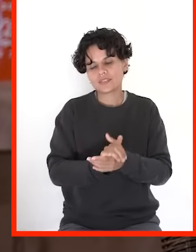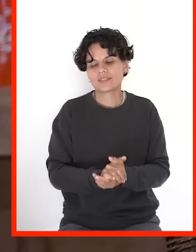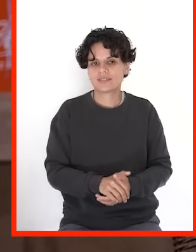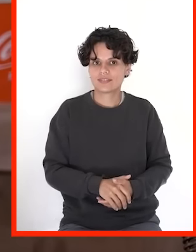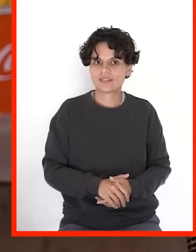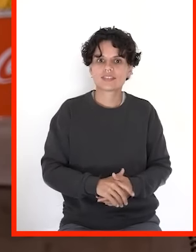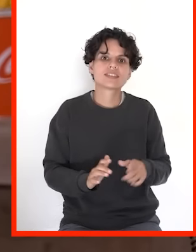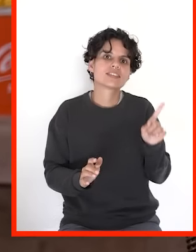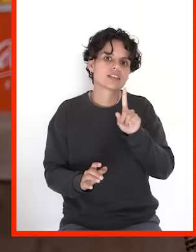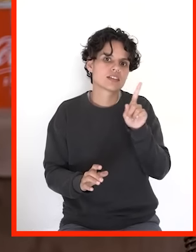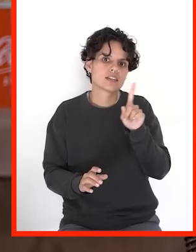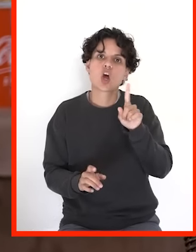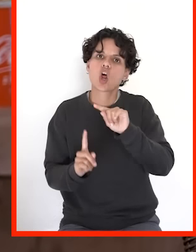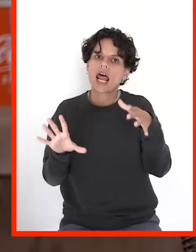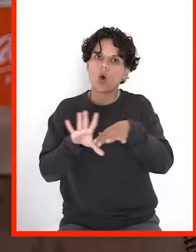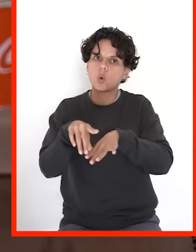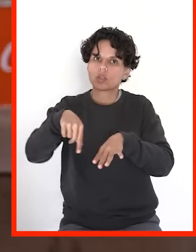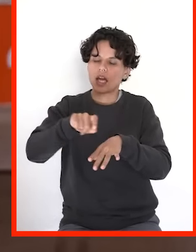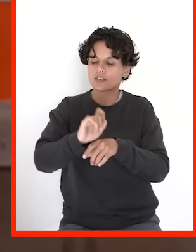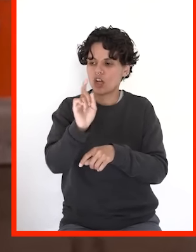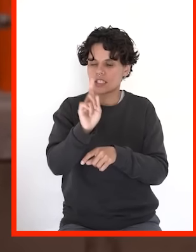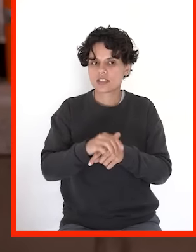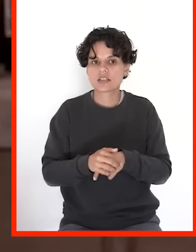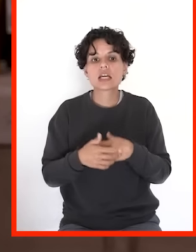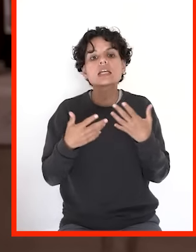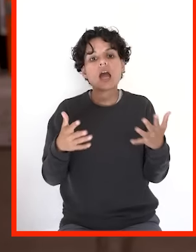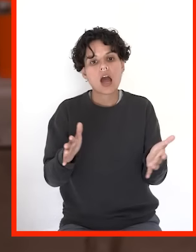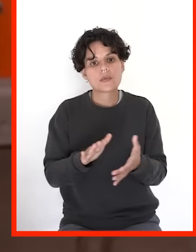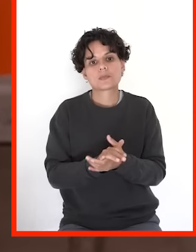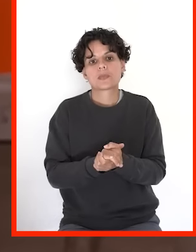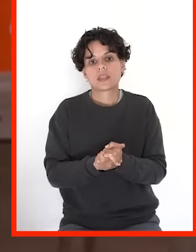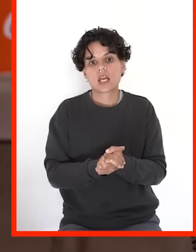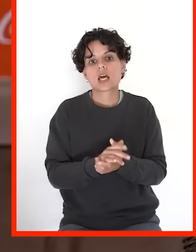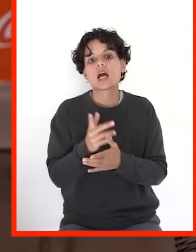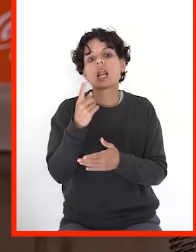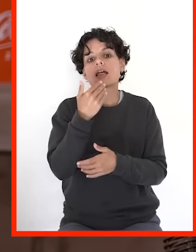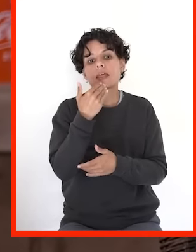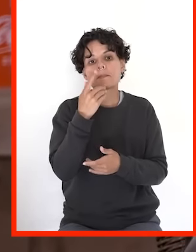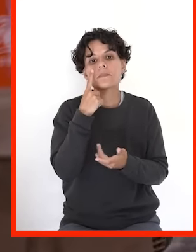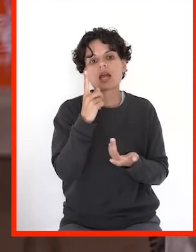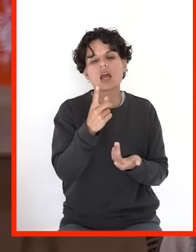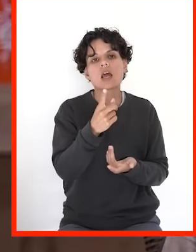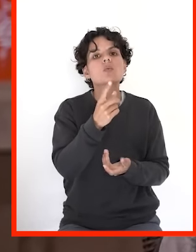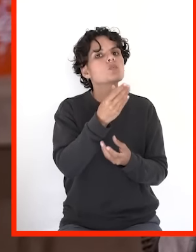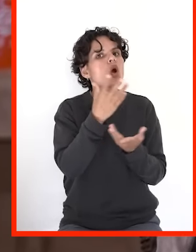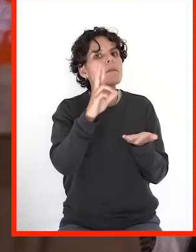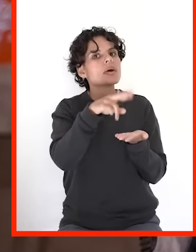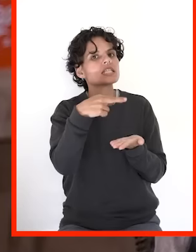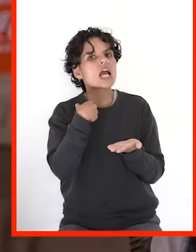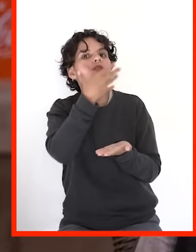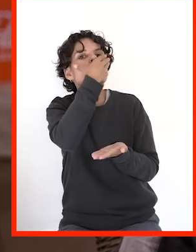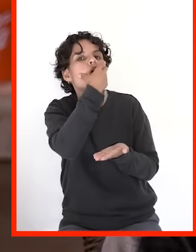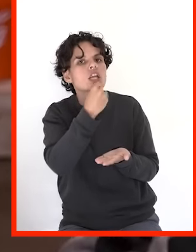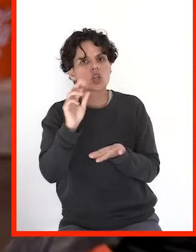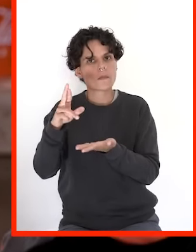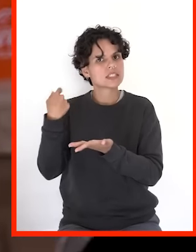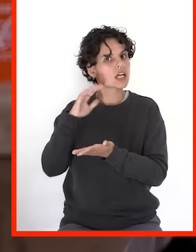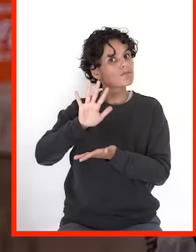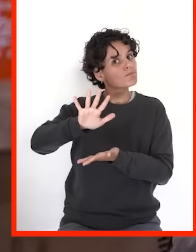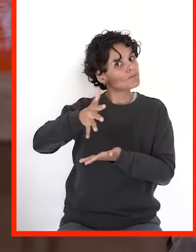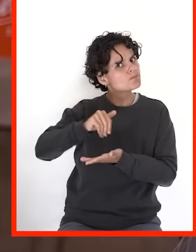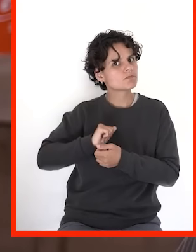Se acabaron las postulaciones. Ya han llegado muy bonito mensaje de la Rulo y uno muy feo. Y quiero